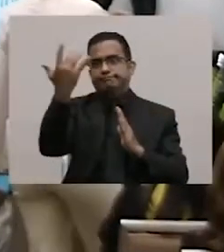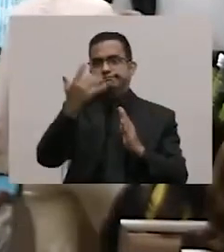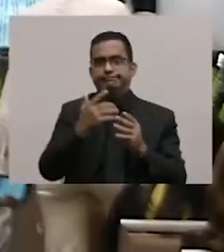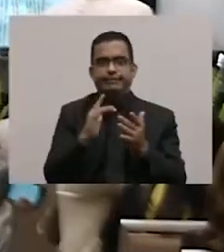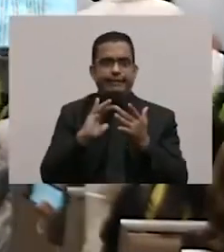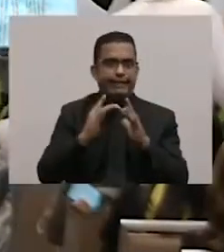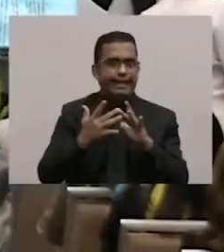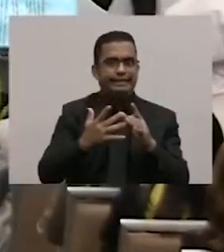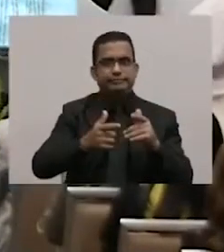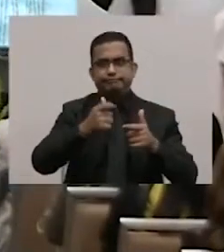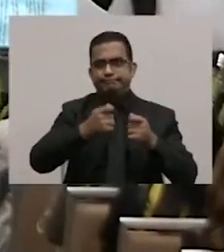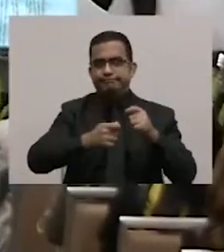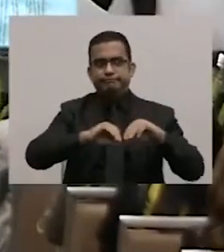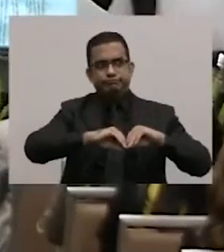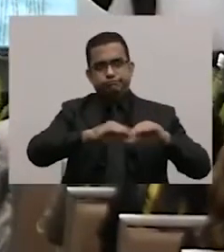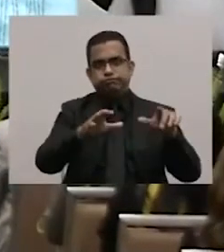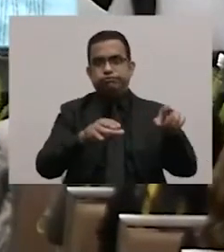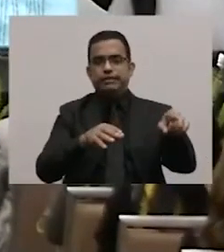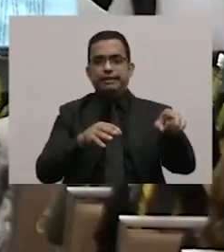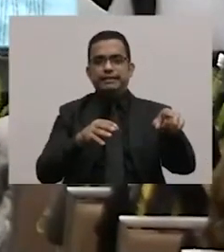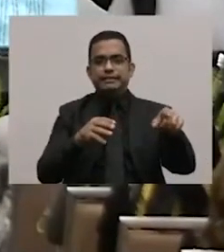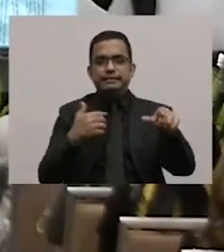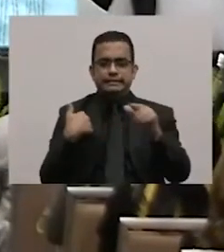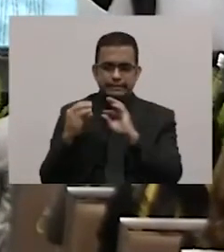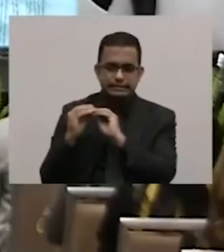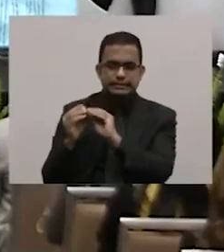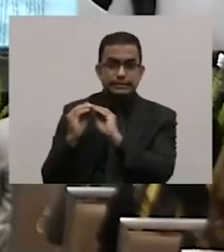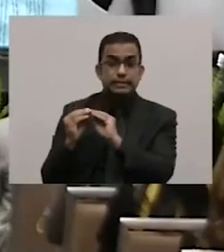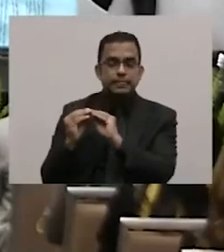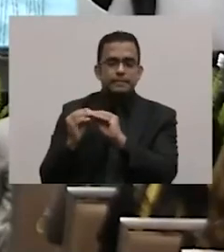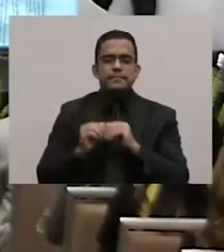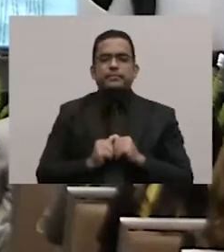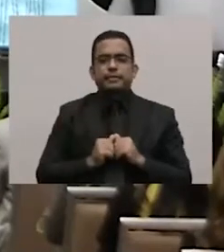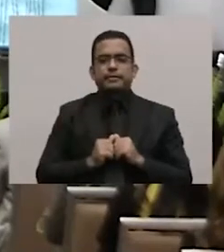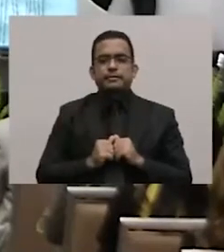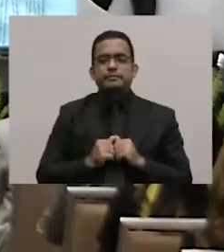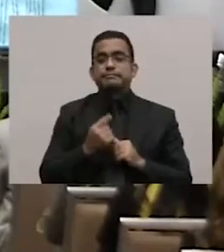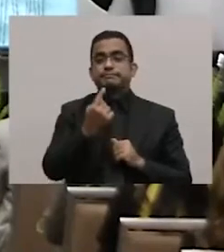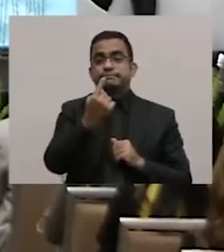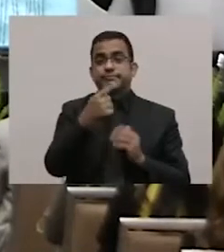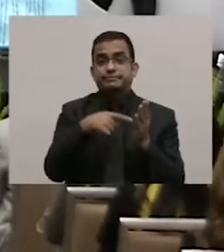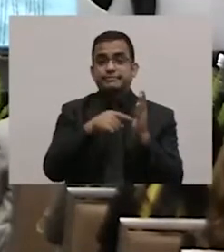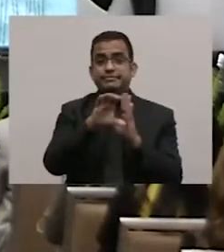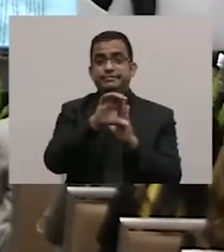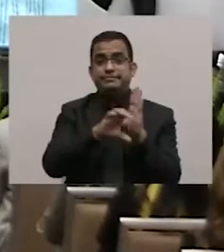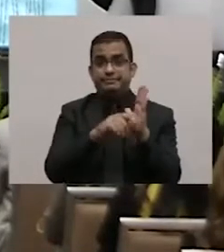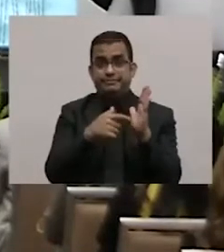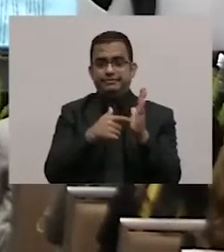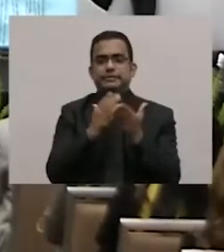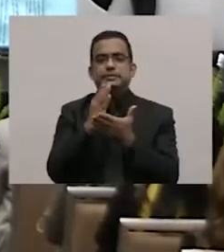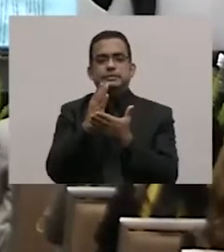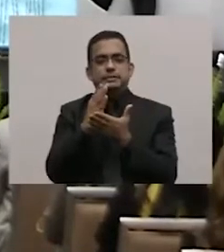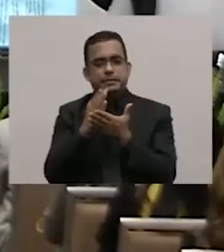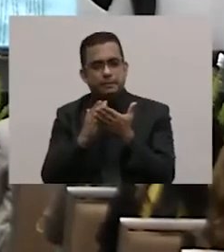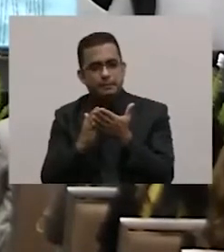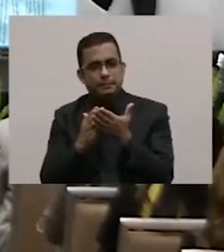tecnología, y se logró quitar en un recurso de inconstitucionalidad parte